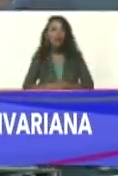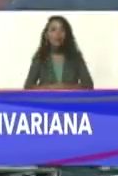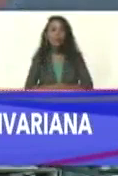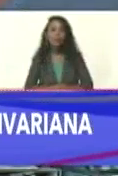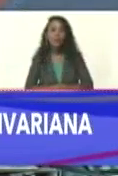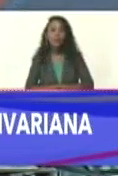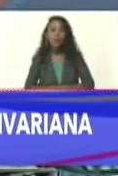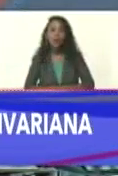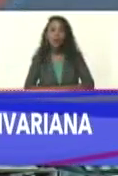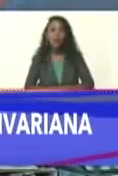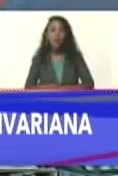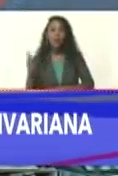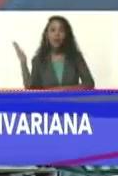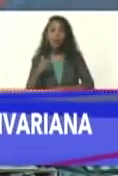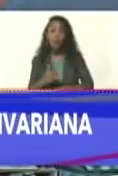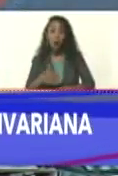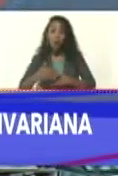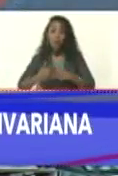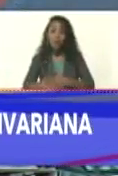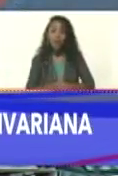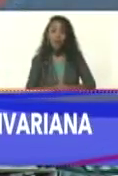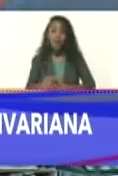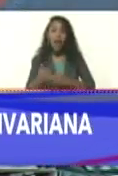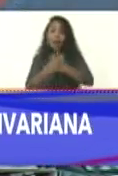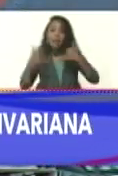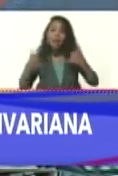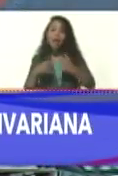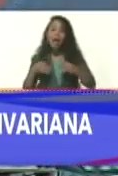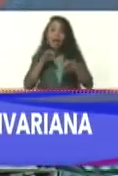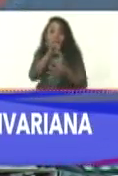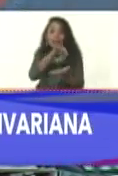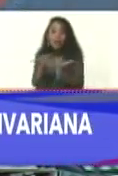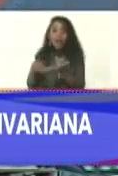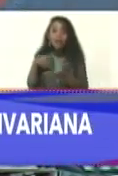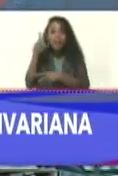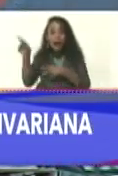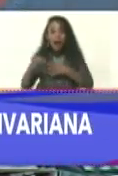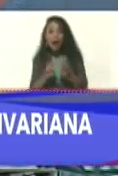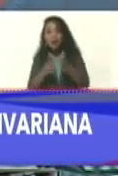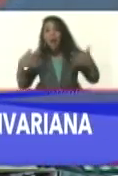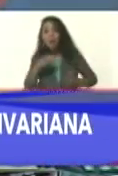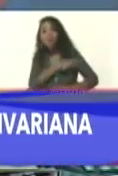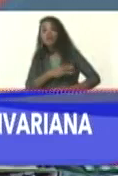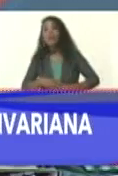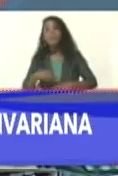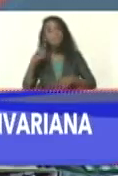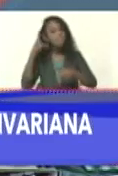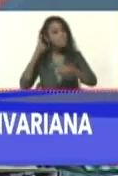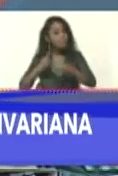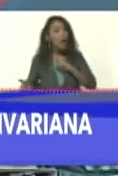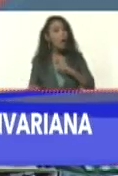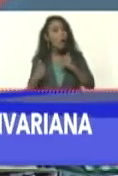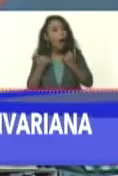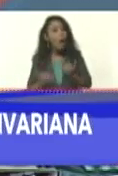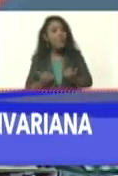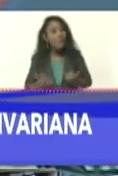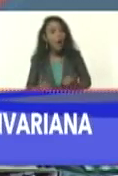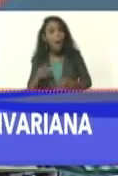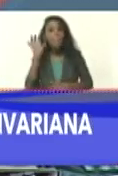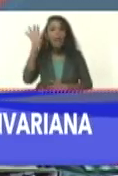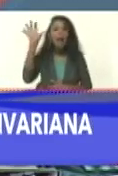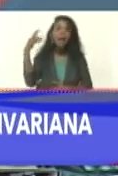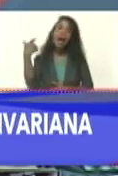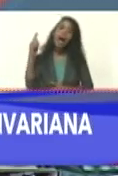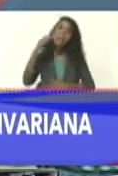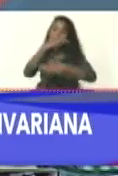venido avanzando en las líneas estratégicas y en las acciones programáticas de esa gran misión, pero actualmente el país se encuentra